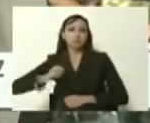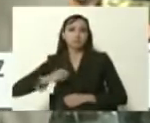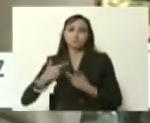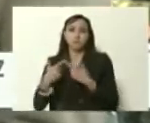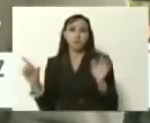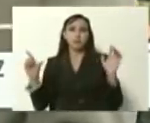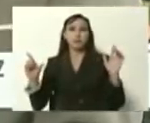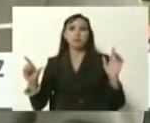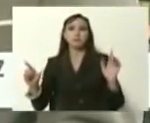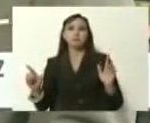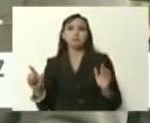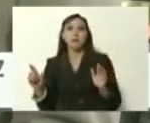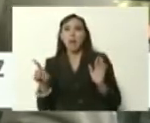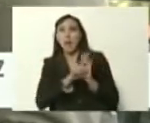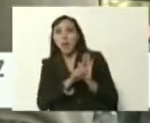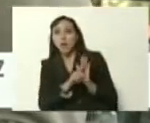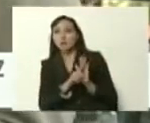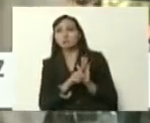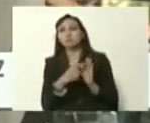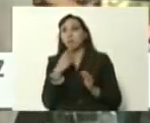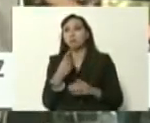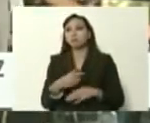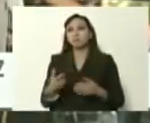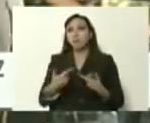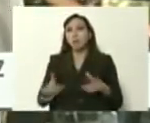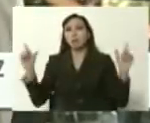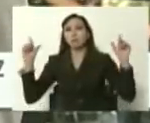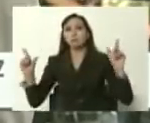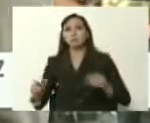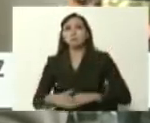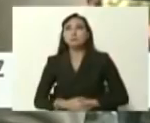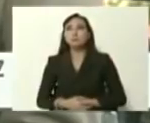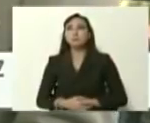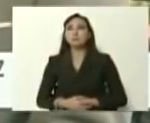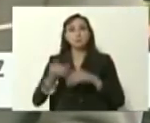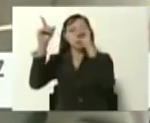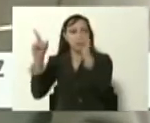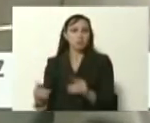y no son ilegales. Respetamos la decisión que cada uno tome.